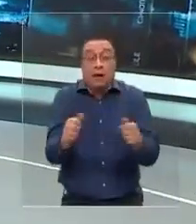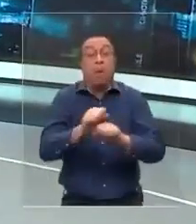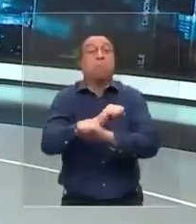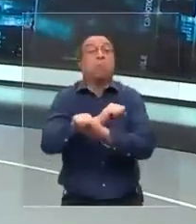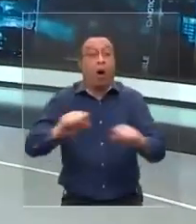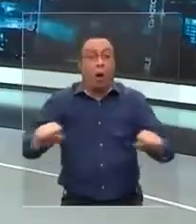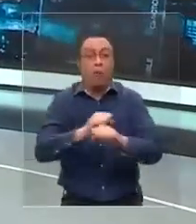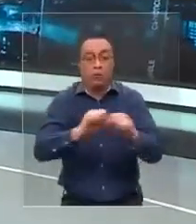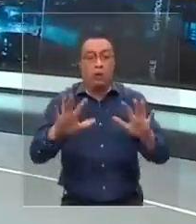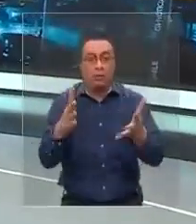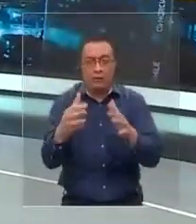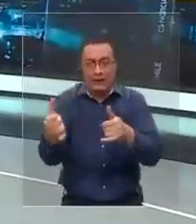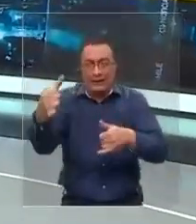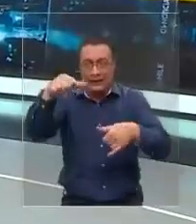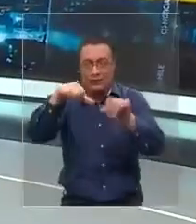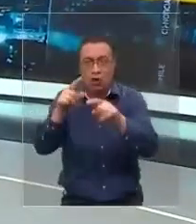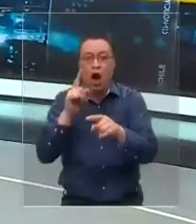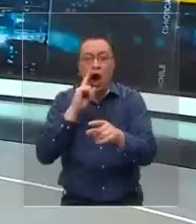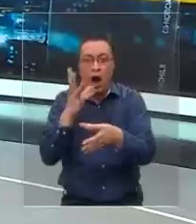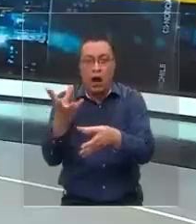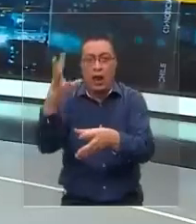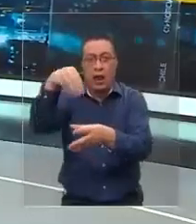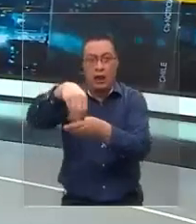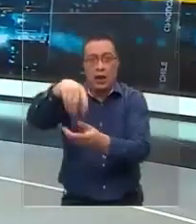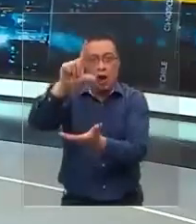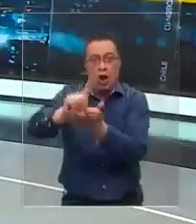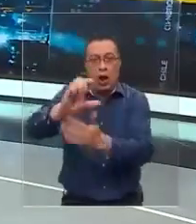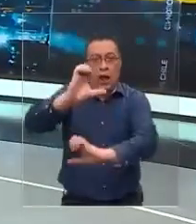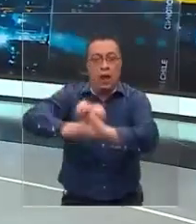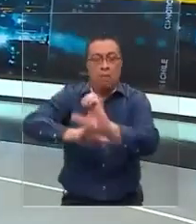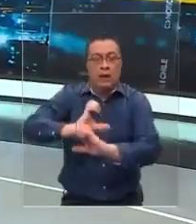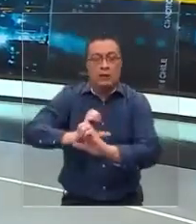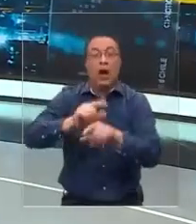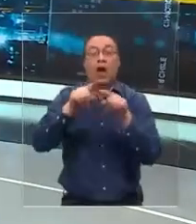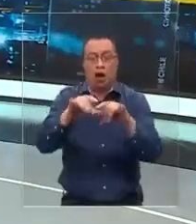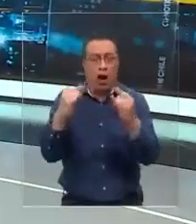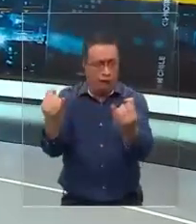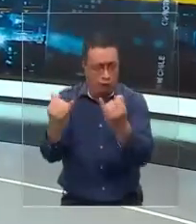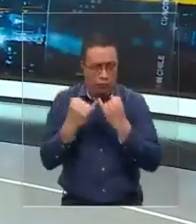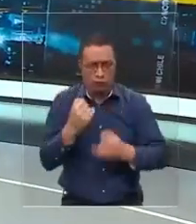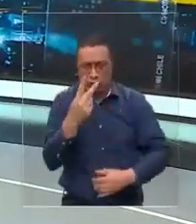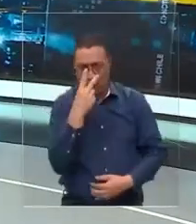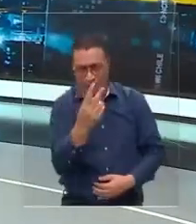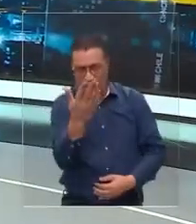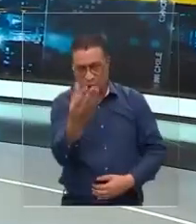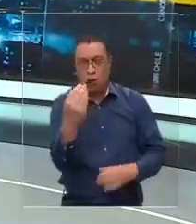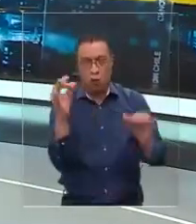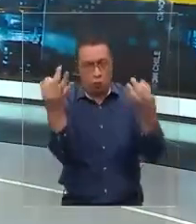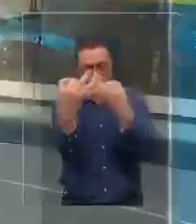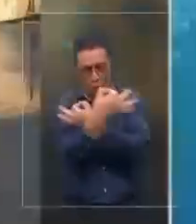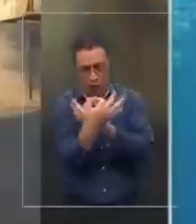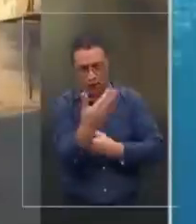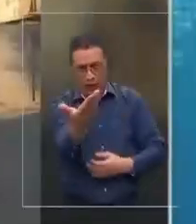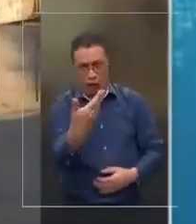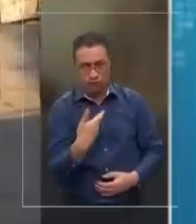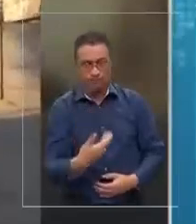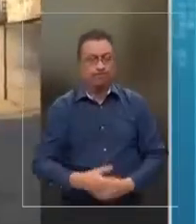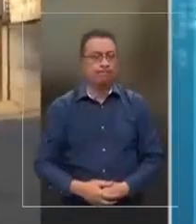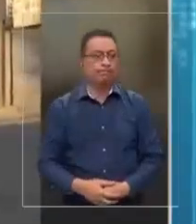provienen de productos químicos que hay en el lugar. Benjamín Contalva nos va a entregar toda la información. Benjamín, buenas noches. Cuéntanos.